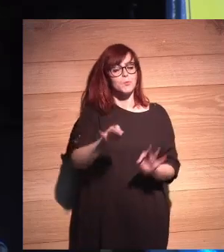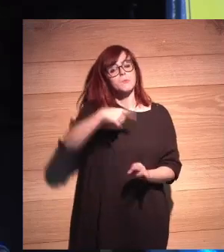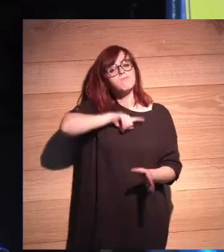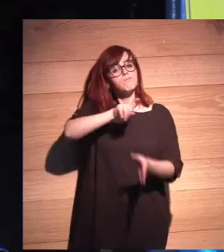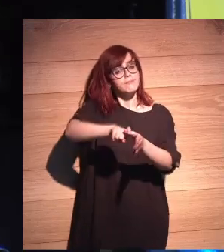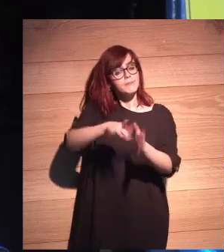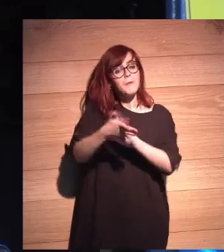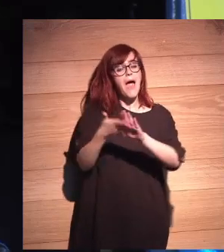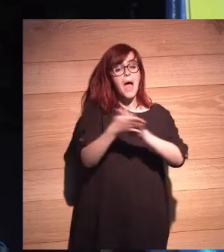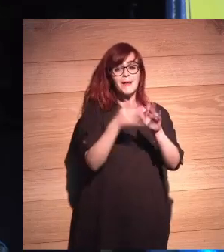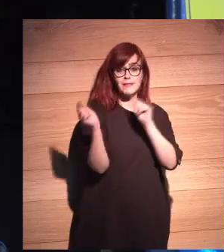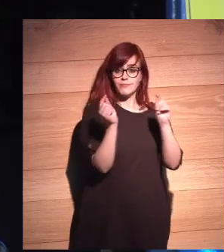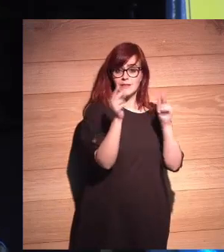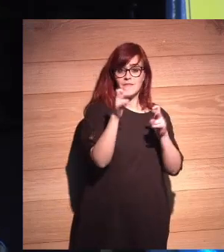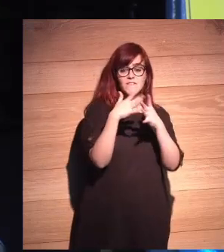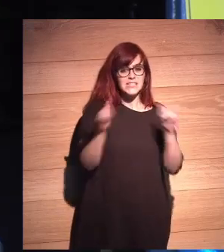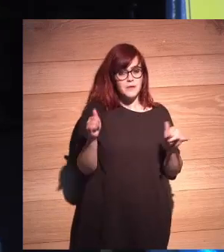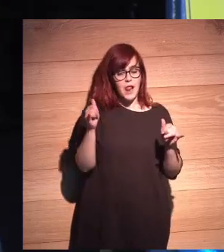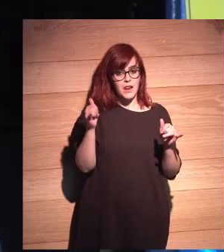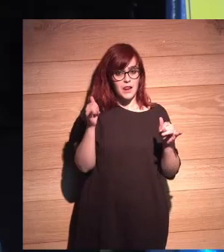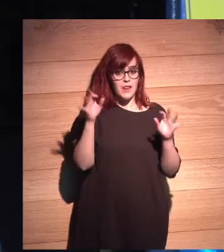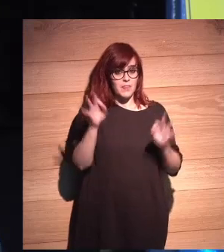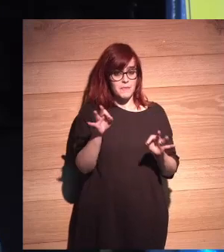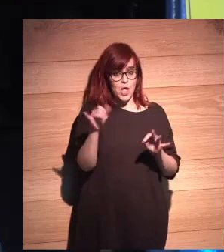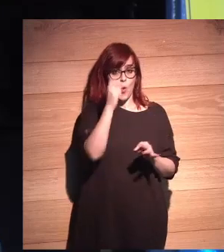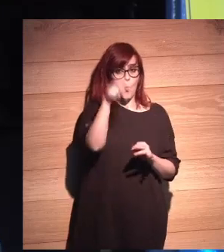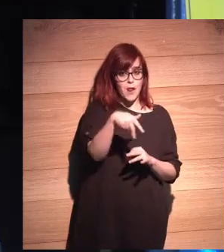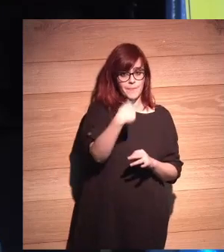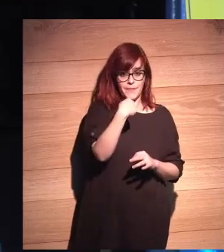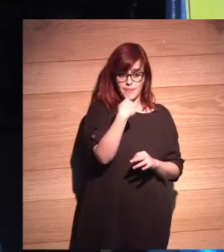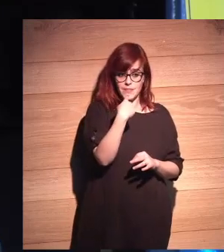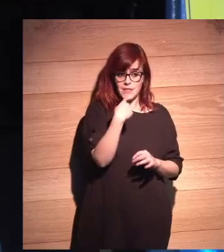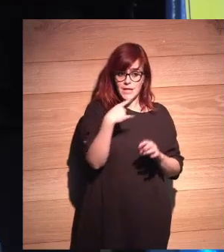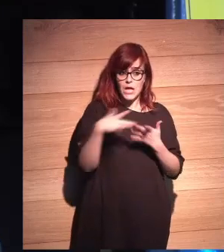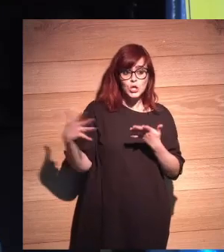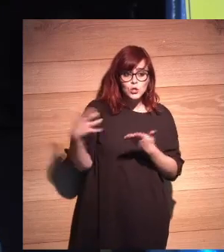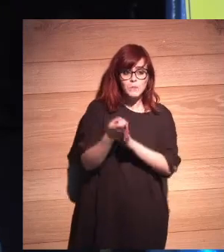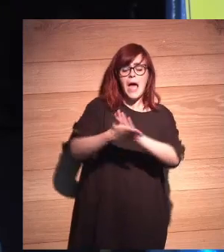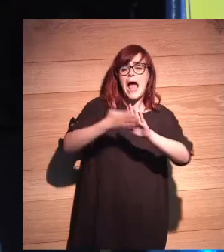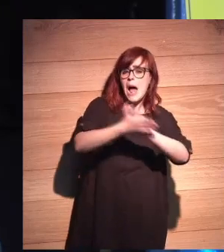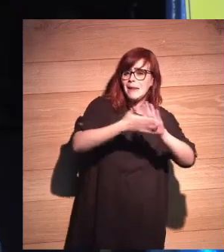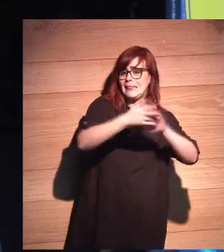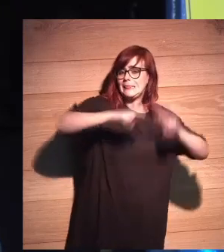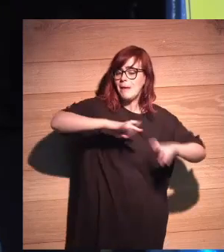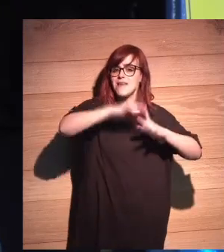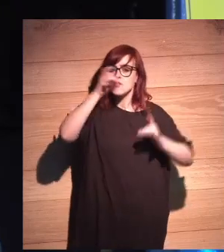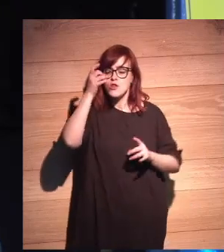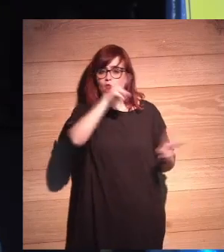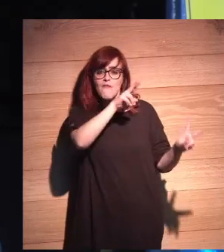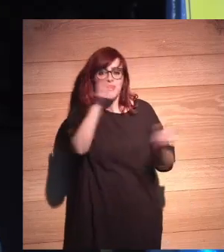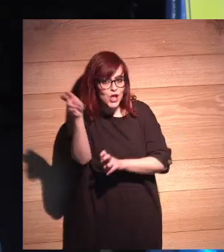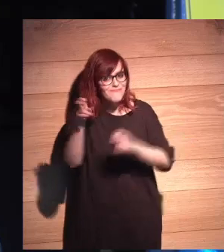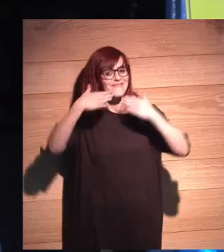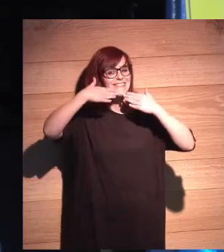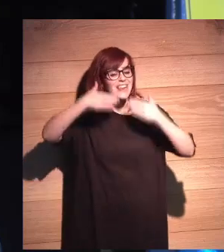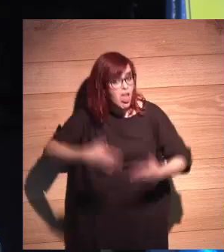parte. Ellos han tratado en el Festival Inspiracional, como bien dice Juan, toda la parte de innovación que se está haciendo